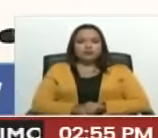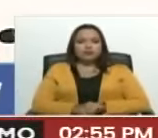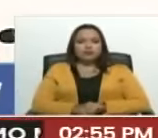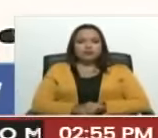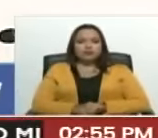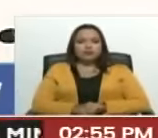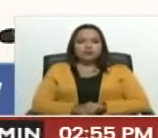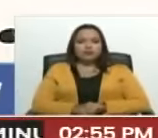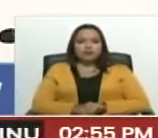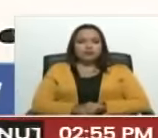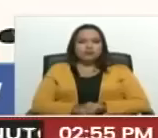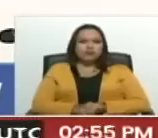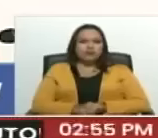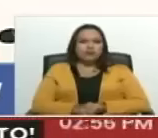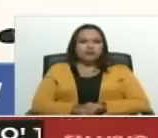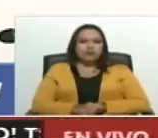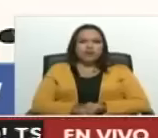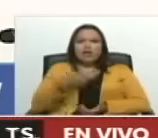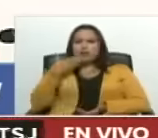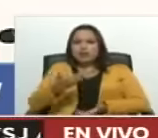impidan o que suspenda